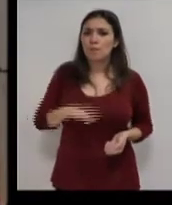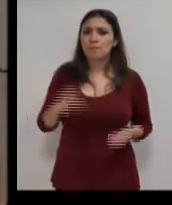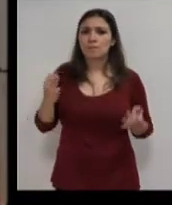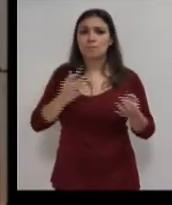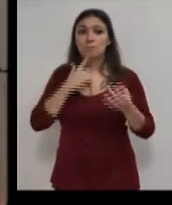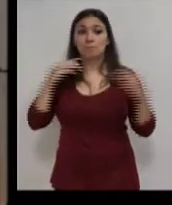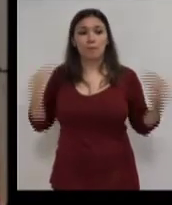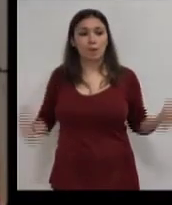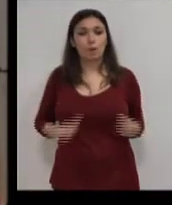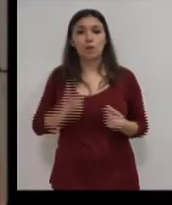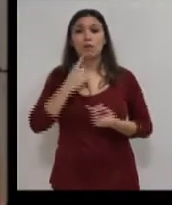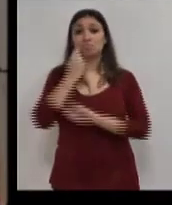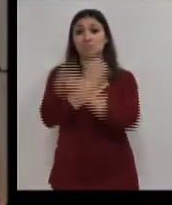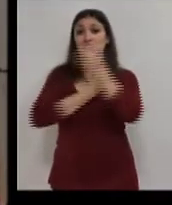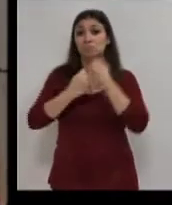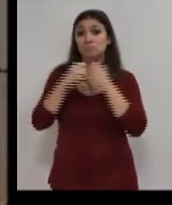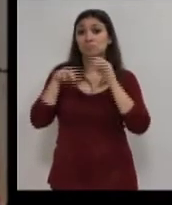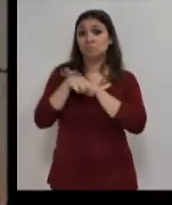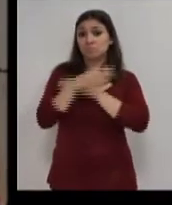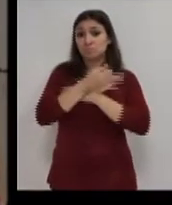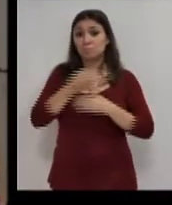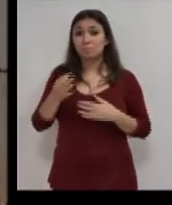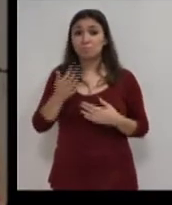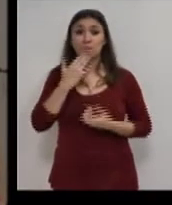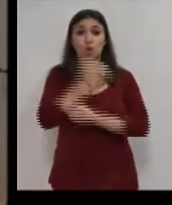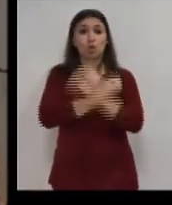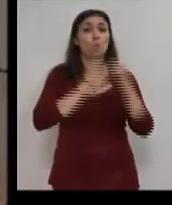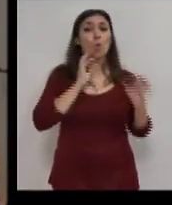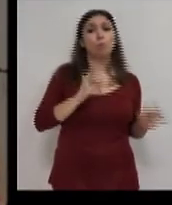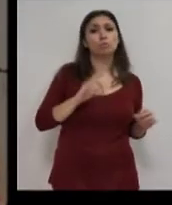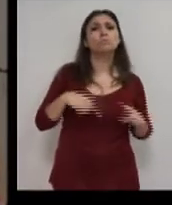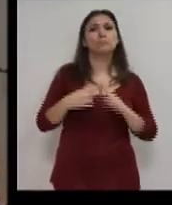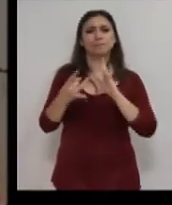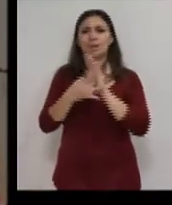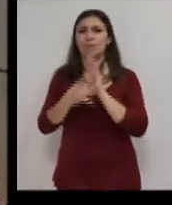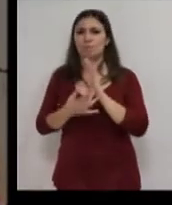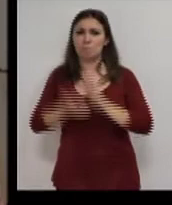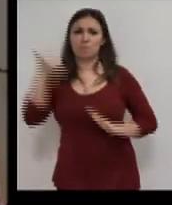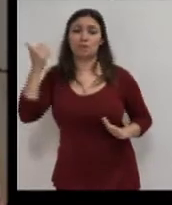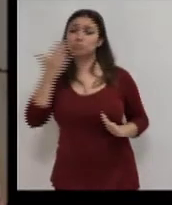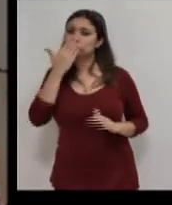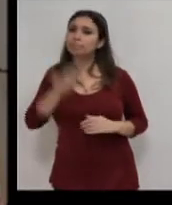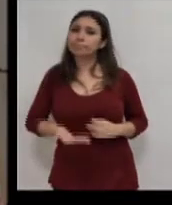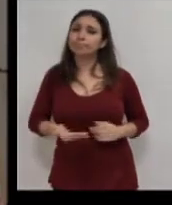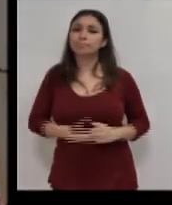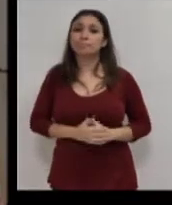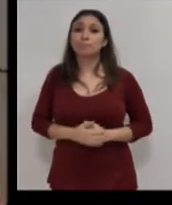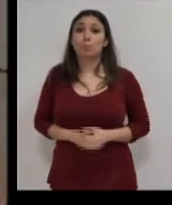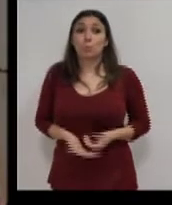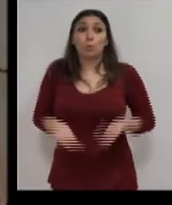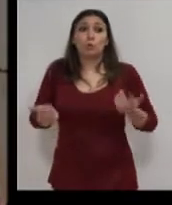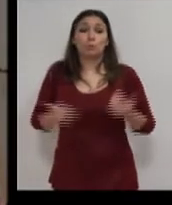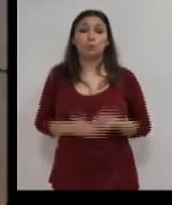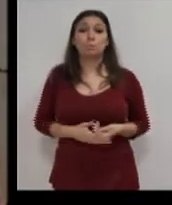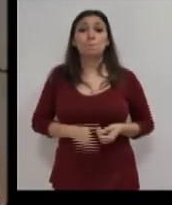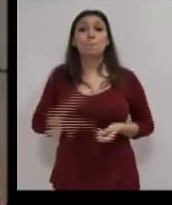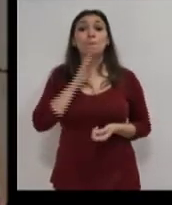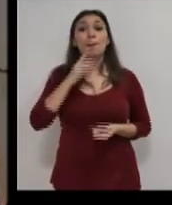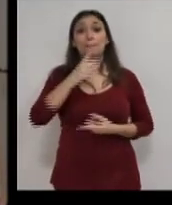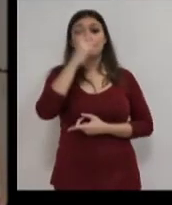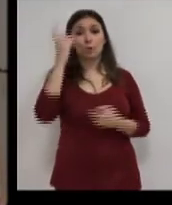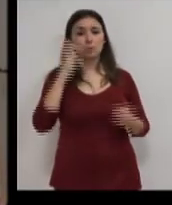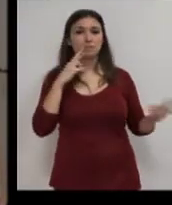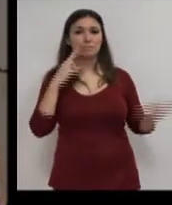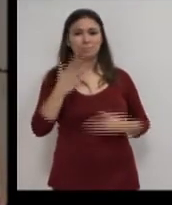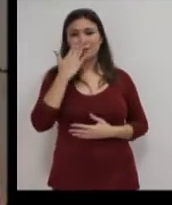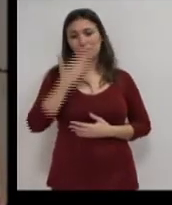nuevas tecnologías nos van a ayudar enormemente a mejorar la eficiencia en términos más económicos y de mucha más calidad. Yo creo que esas cosas son